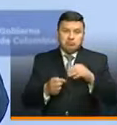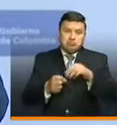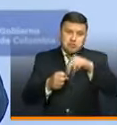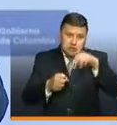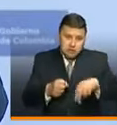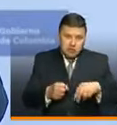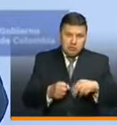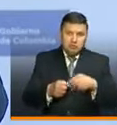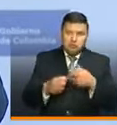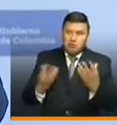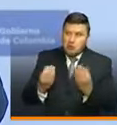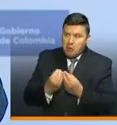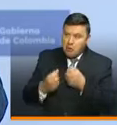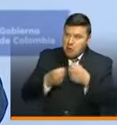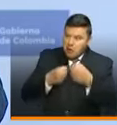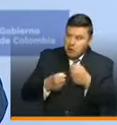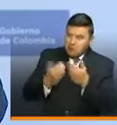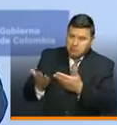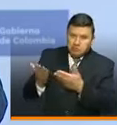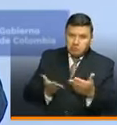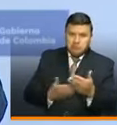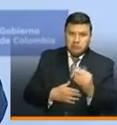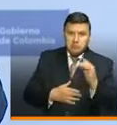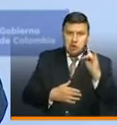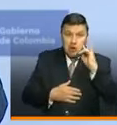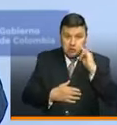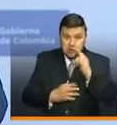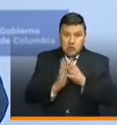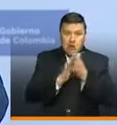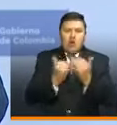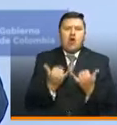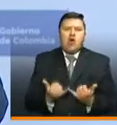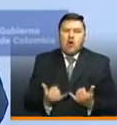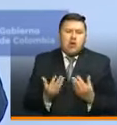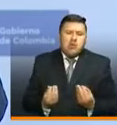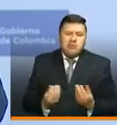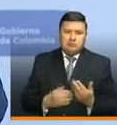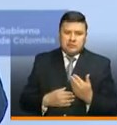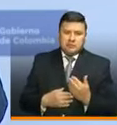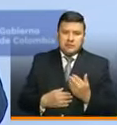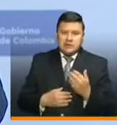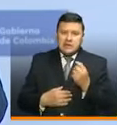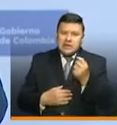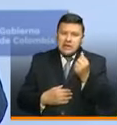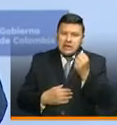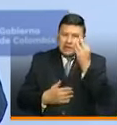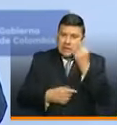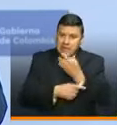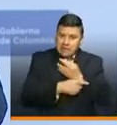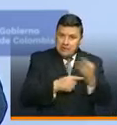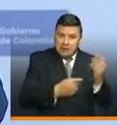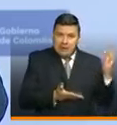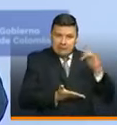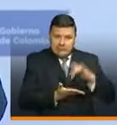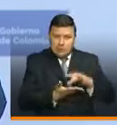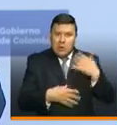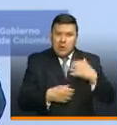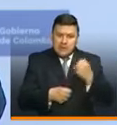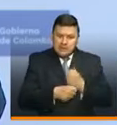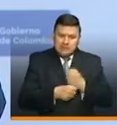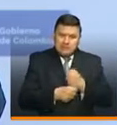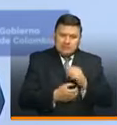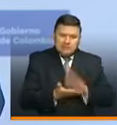colegas de la prensa. Como escuchan, estamos hoy aquí después de casi tres semanas muy intensas en la